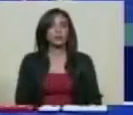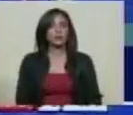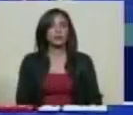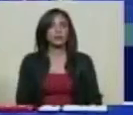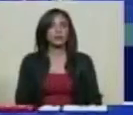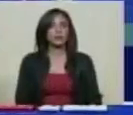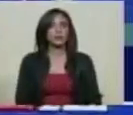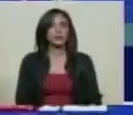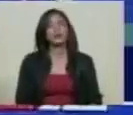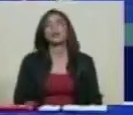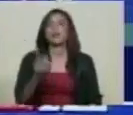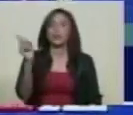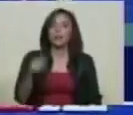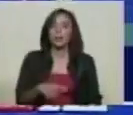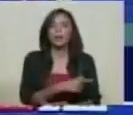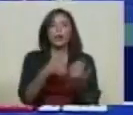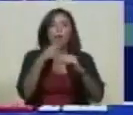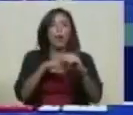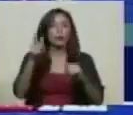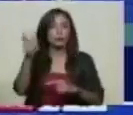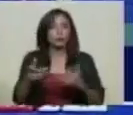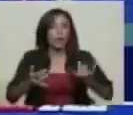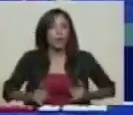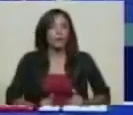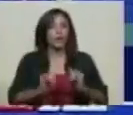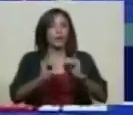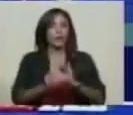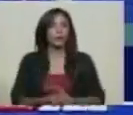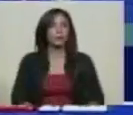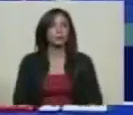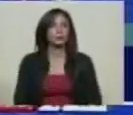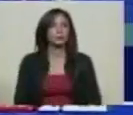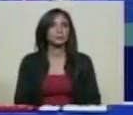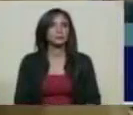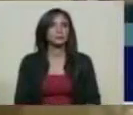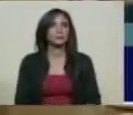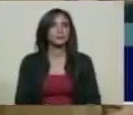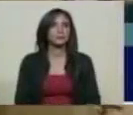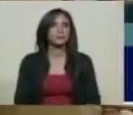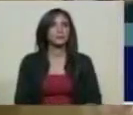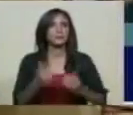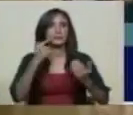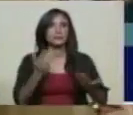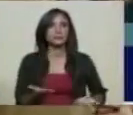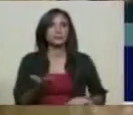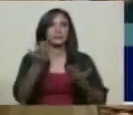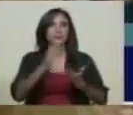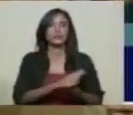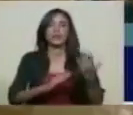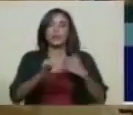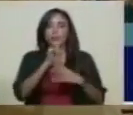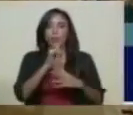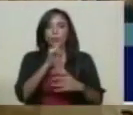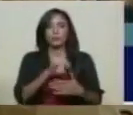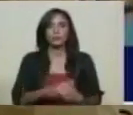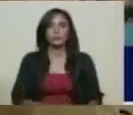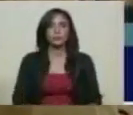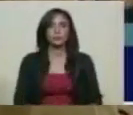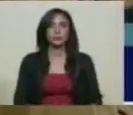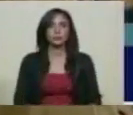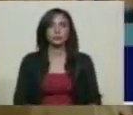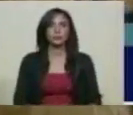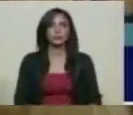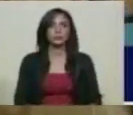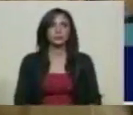Compañero Nicolás Maduro Guerra, encargado de ideología y formación